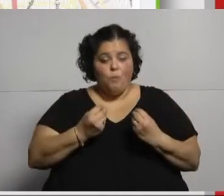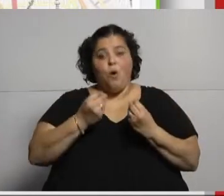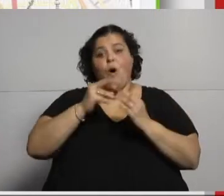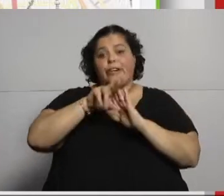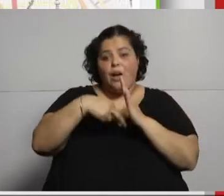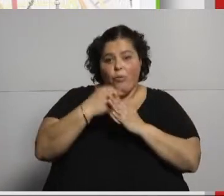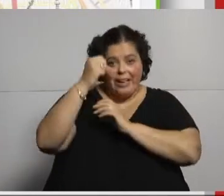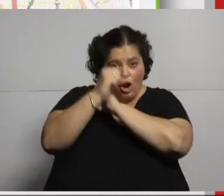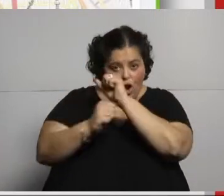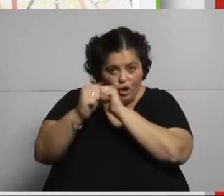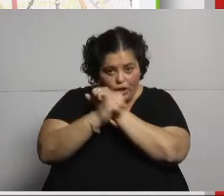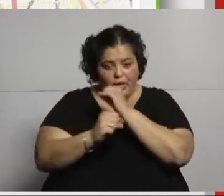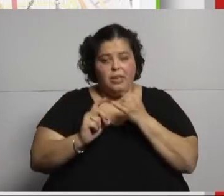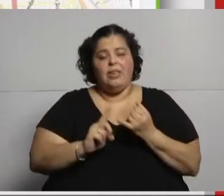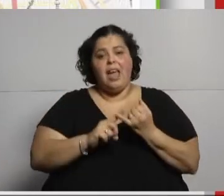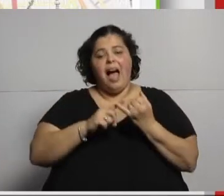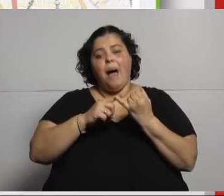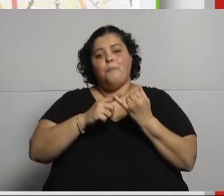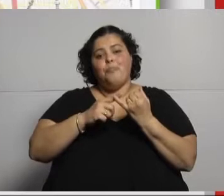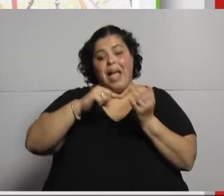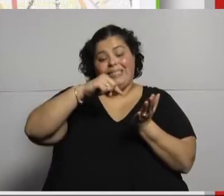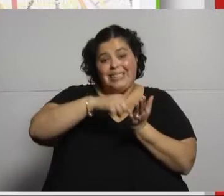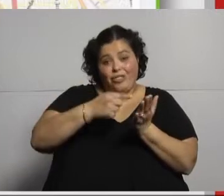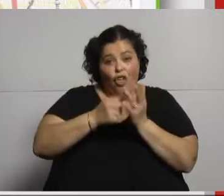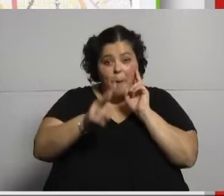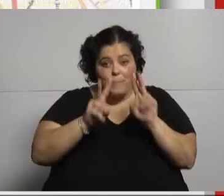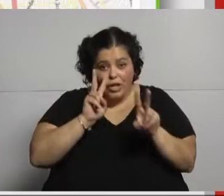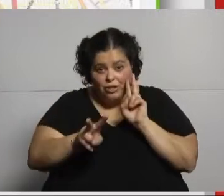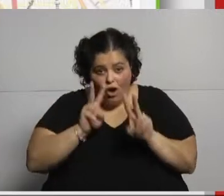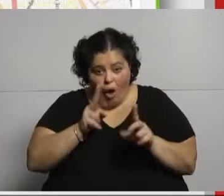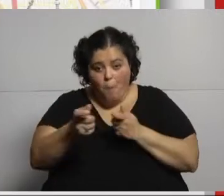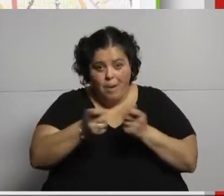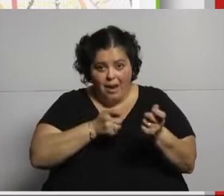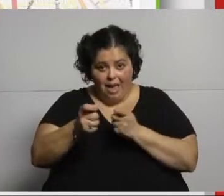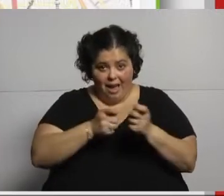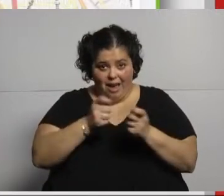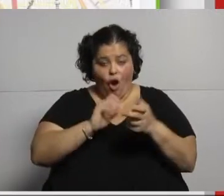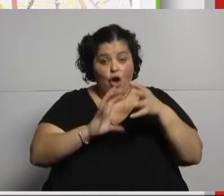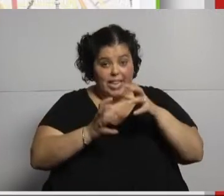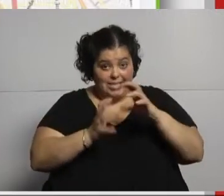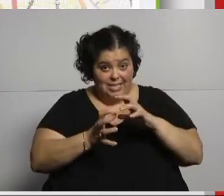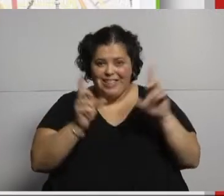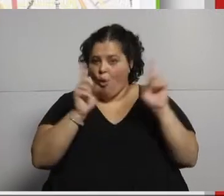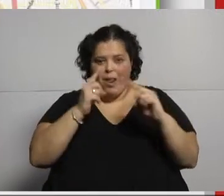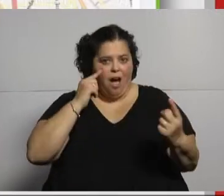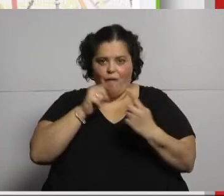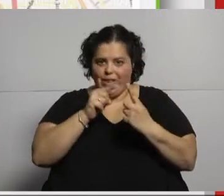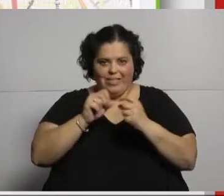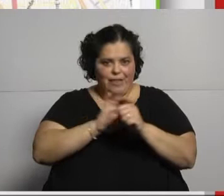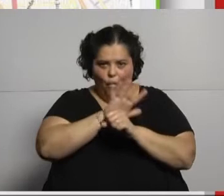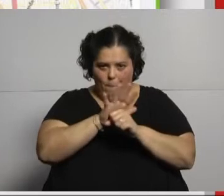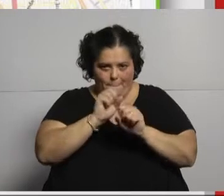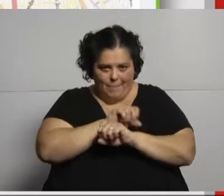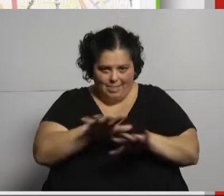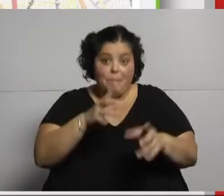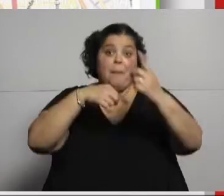el Centro de Monitoreo y Manejo de Crisis, que no estaba destinado a la pandemia específicamente, pero que sí ha sido muy